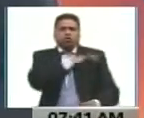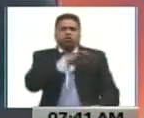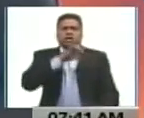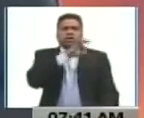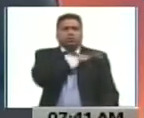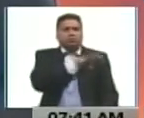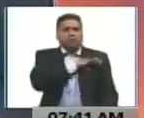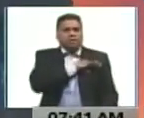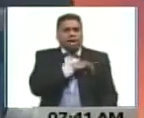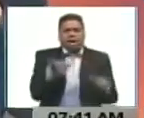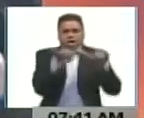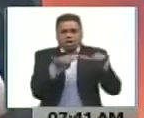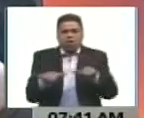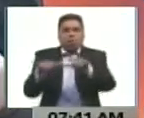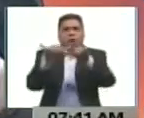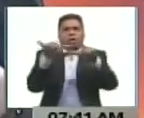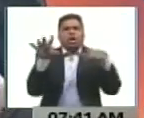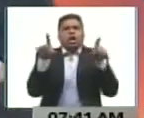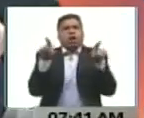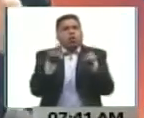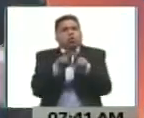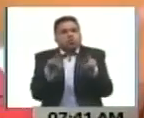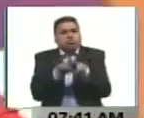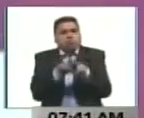al contrario, se sepulta